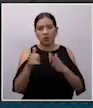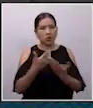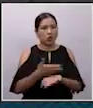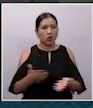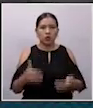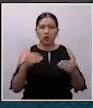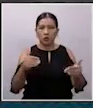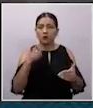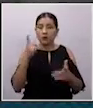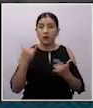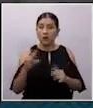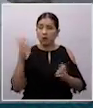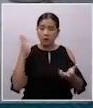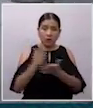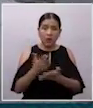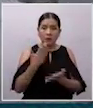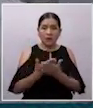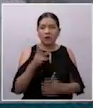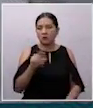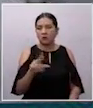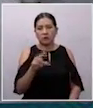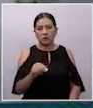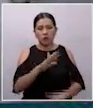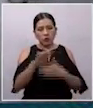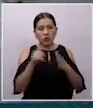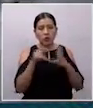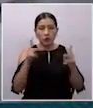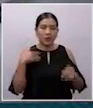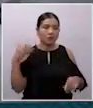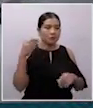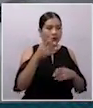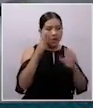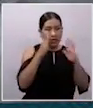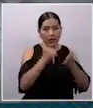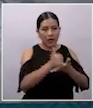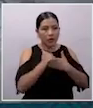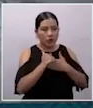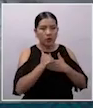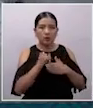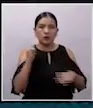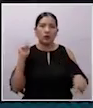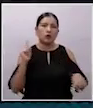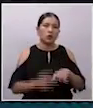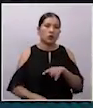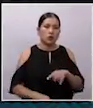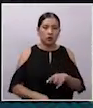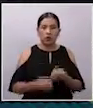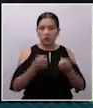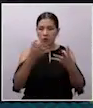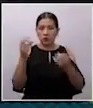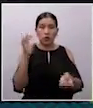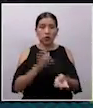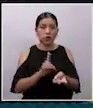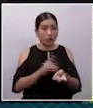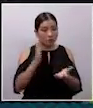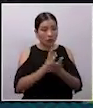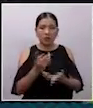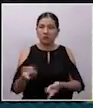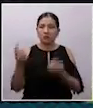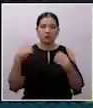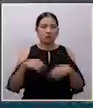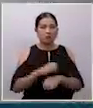justo el paro porque más que todo los pacientes quedan más perjudicados porque hay doctores que no vienen.